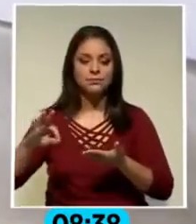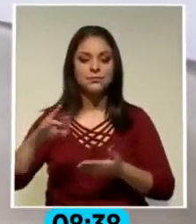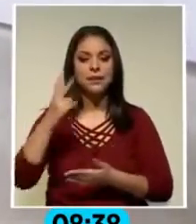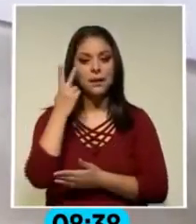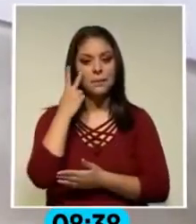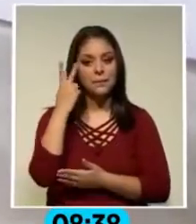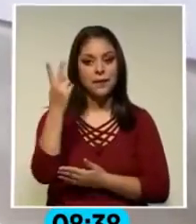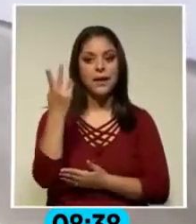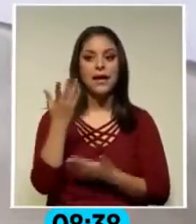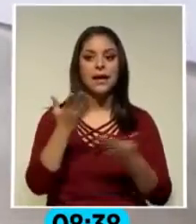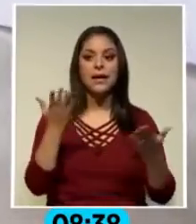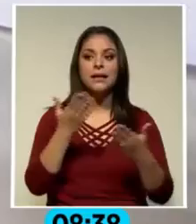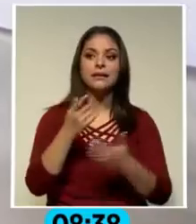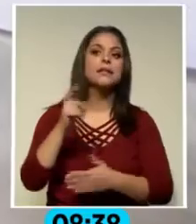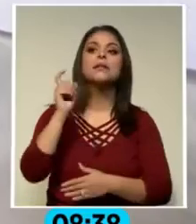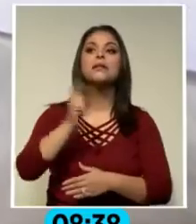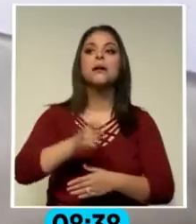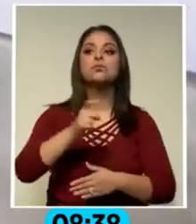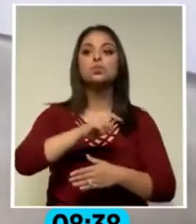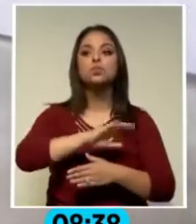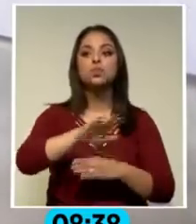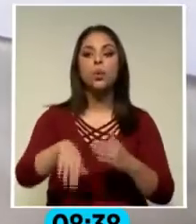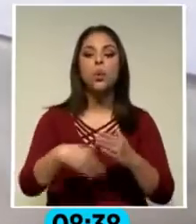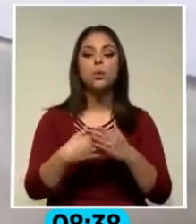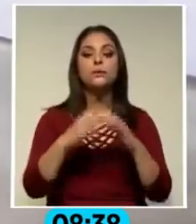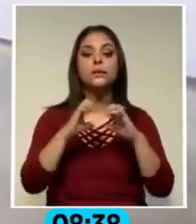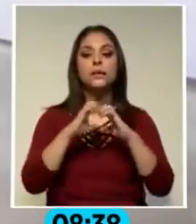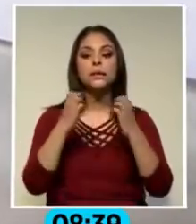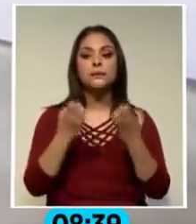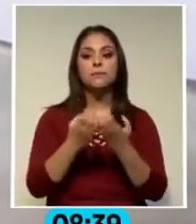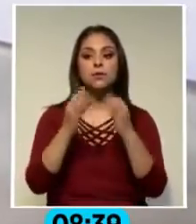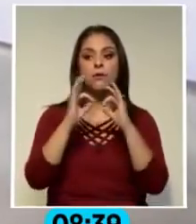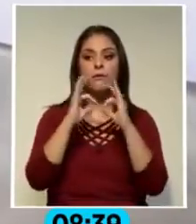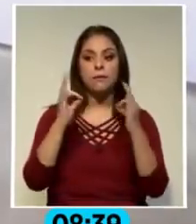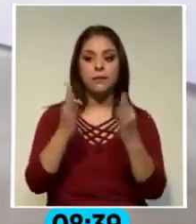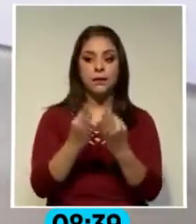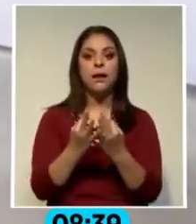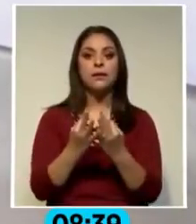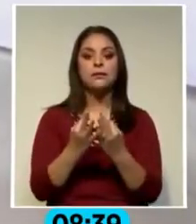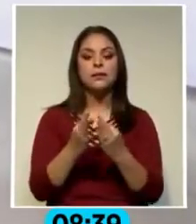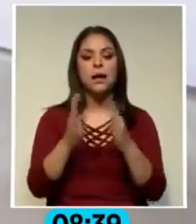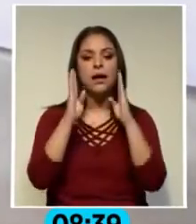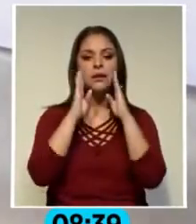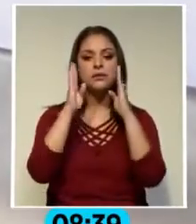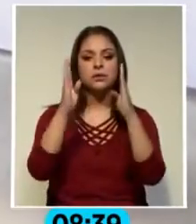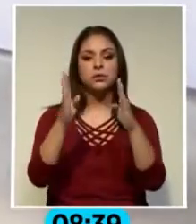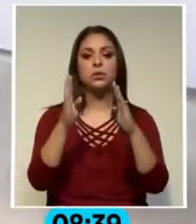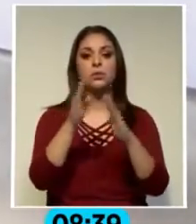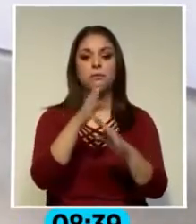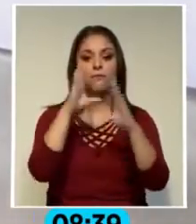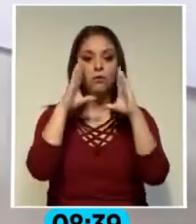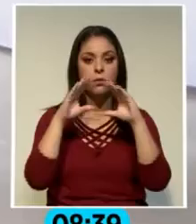Entonces necesitamos que todos los equipos familiares pongan atención de esta información que seguidamente vamos a